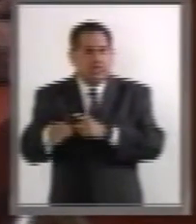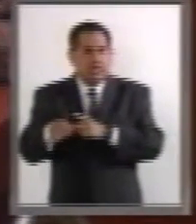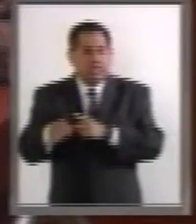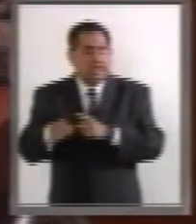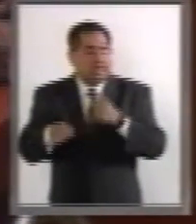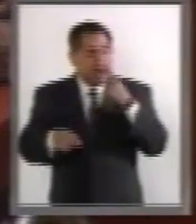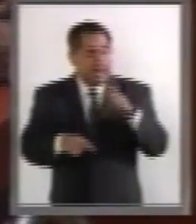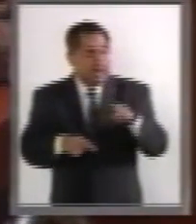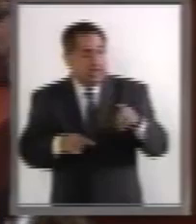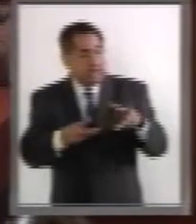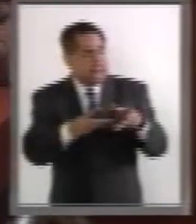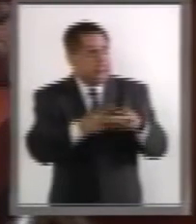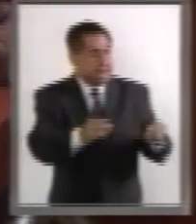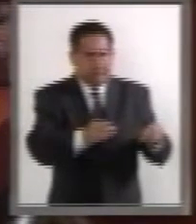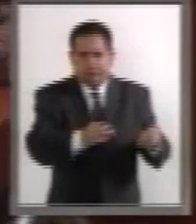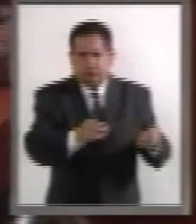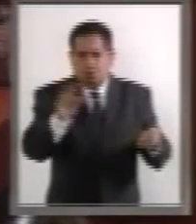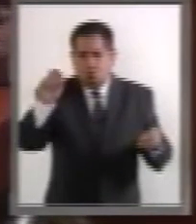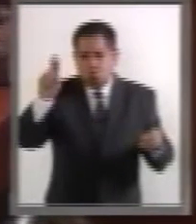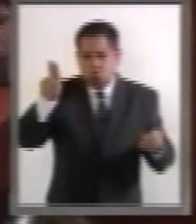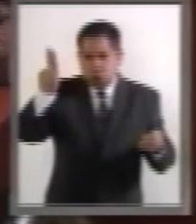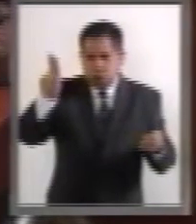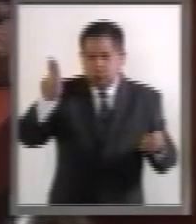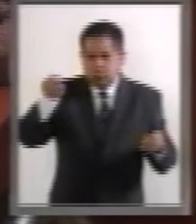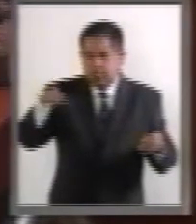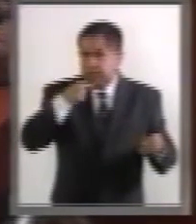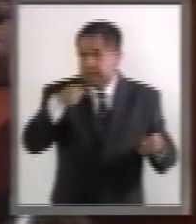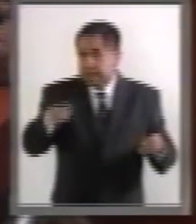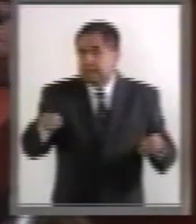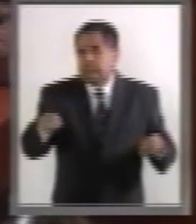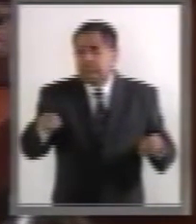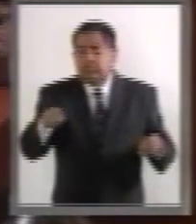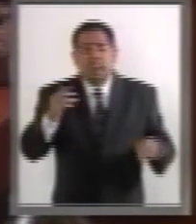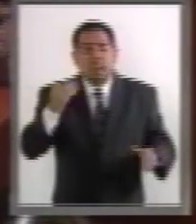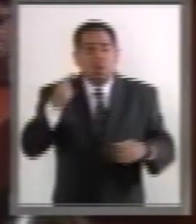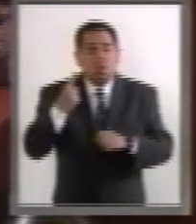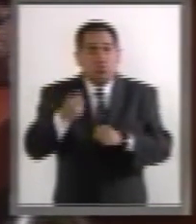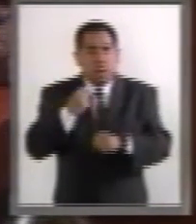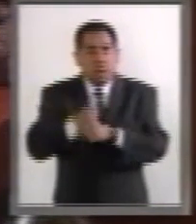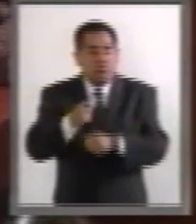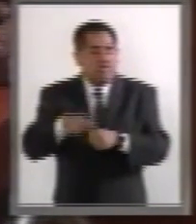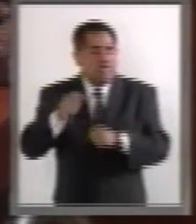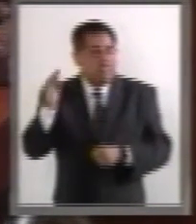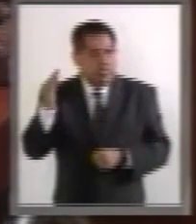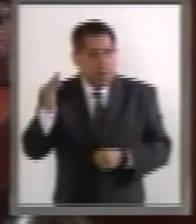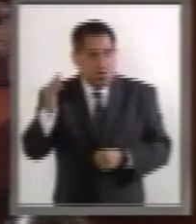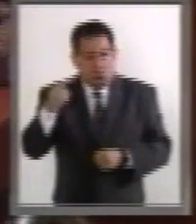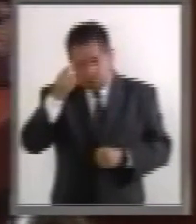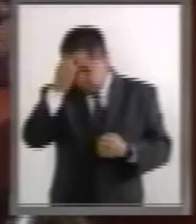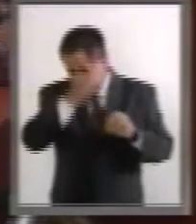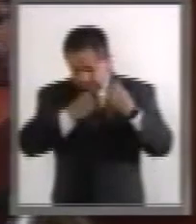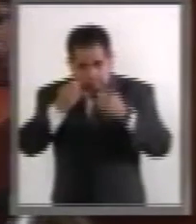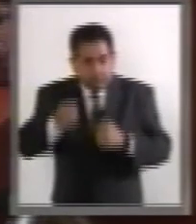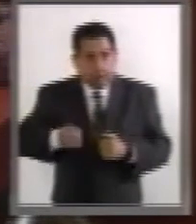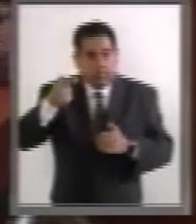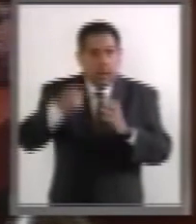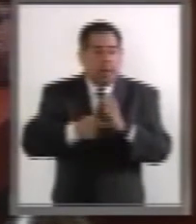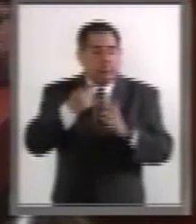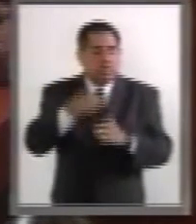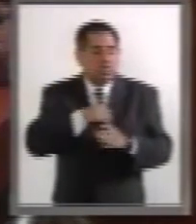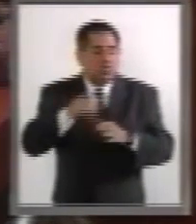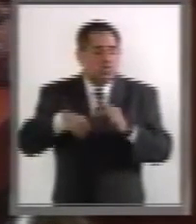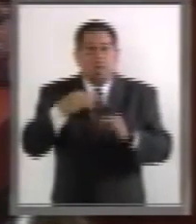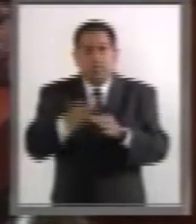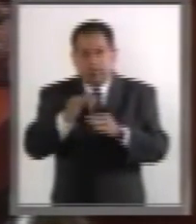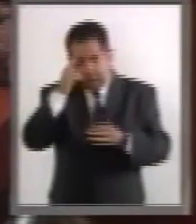la Desaparición Forzada de Naciones Unidas, el año pasado, en febrero, evaluó por primera vez el cumplimiento